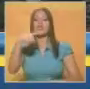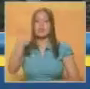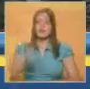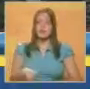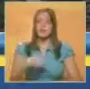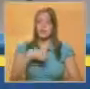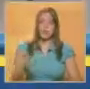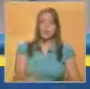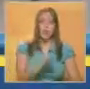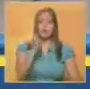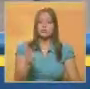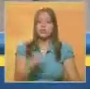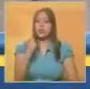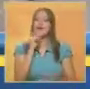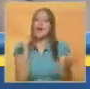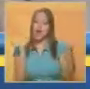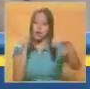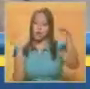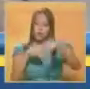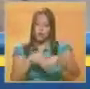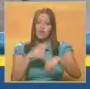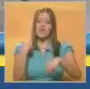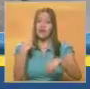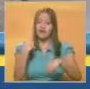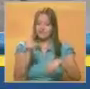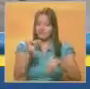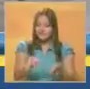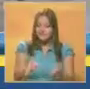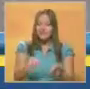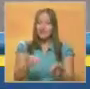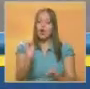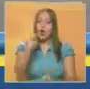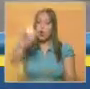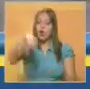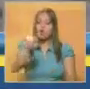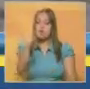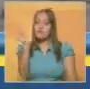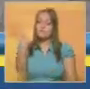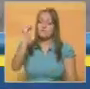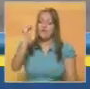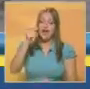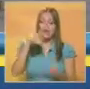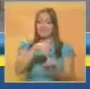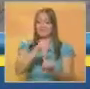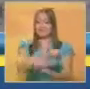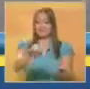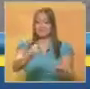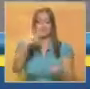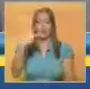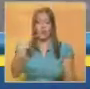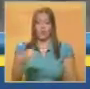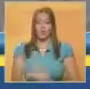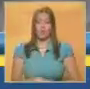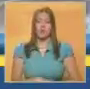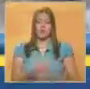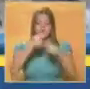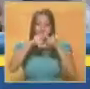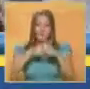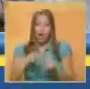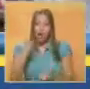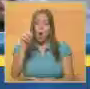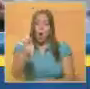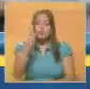puede utilizar la falta de acuerdo en el consejo de seguridad para incrementar los ataques banky Moon recordó que un cálculos de la